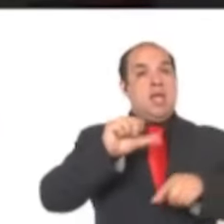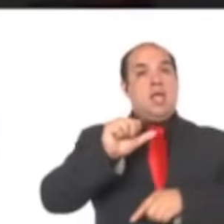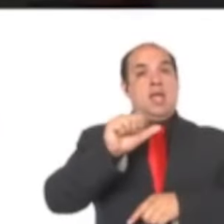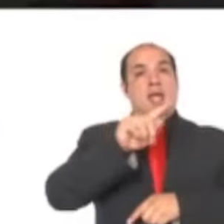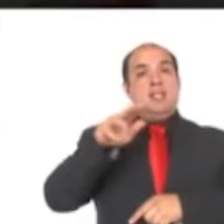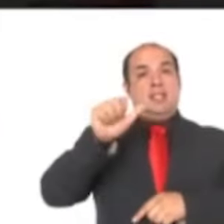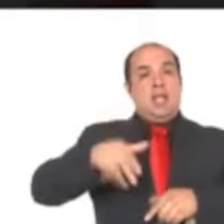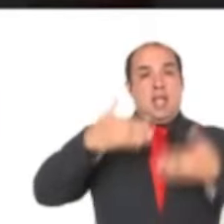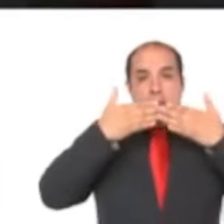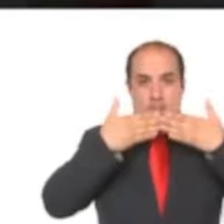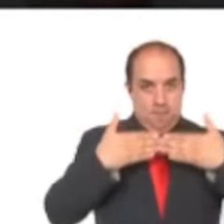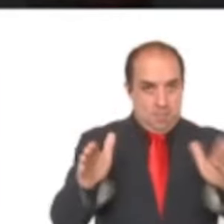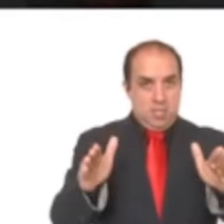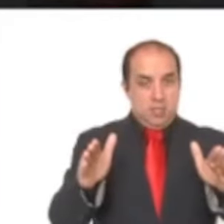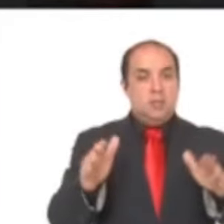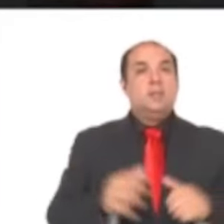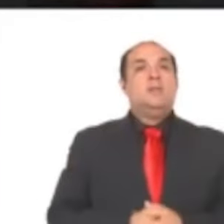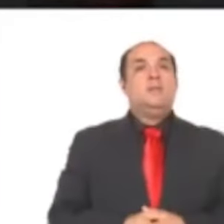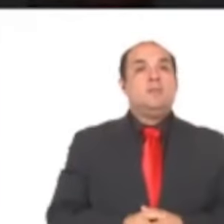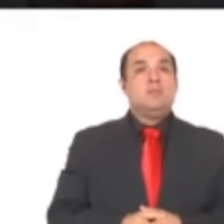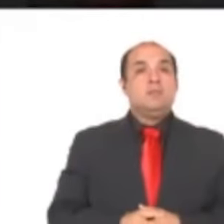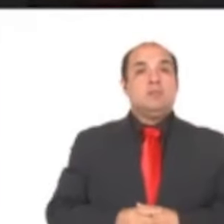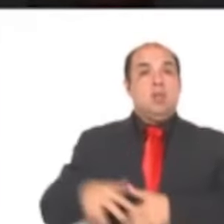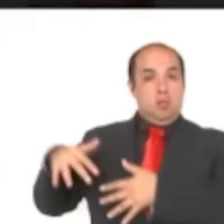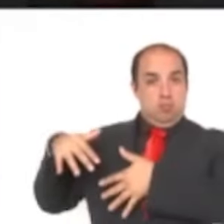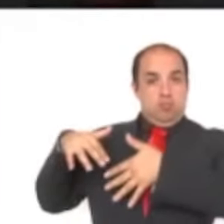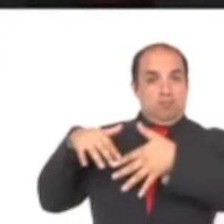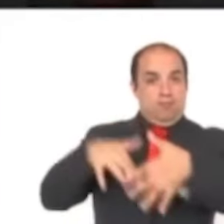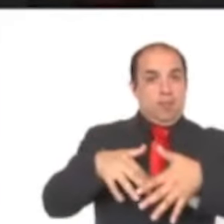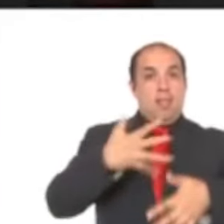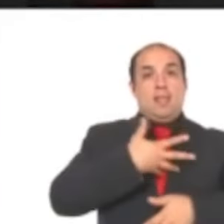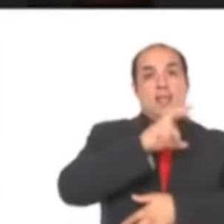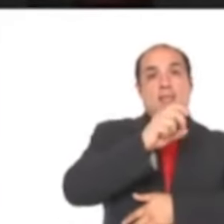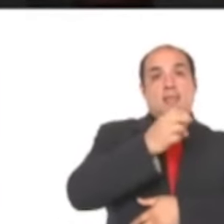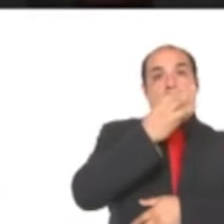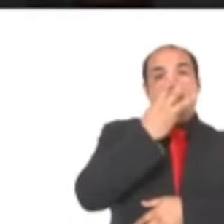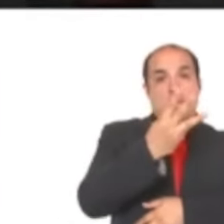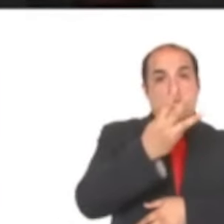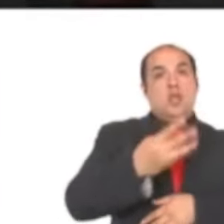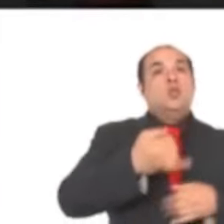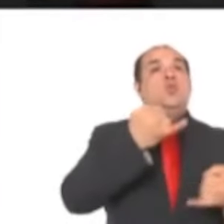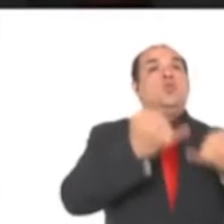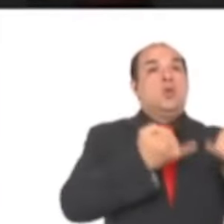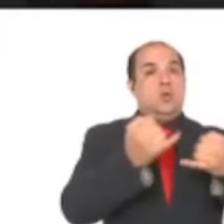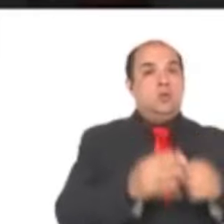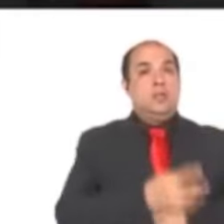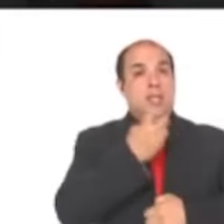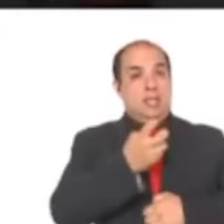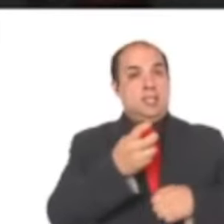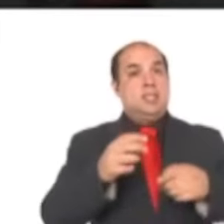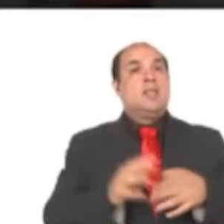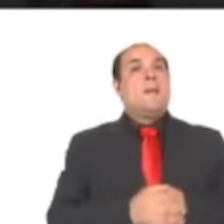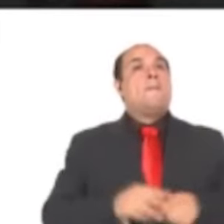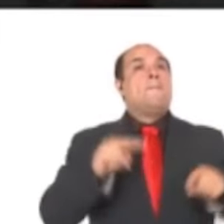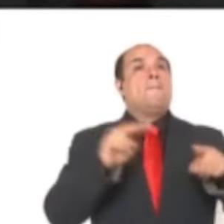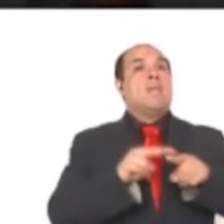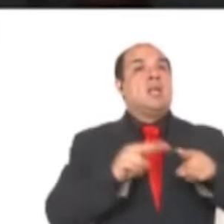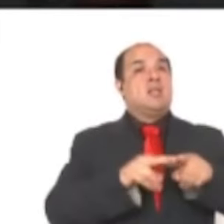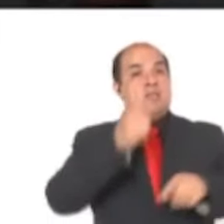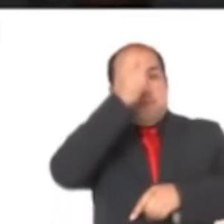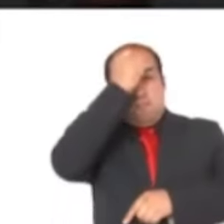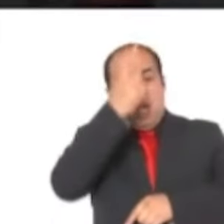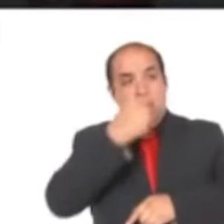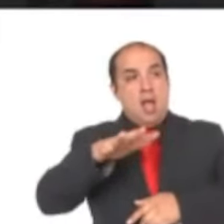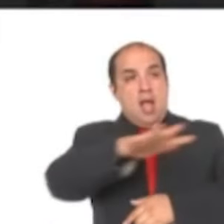abre sus puertas al público con 33 atracciones. Este parque fue concebido como